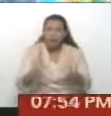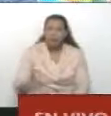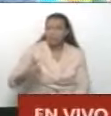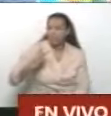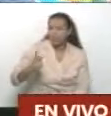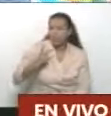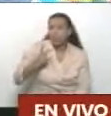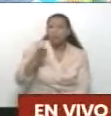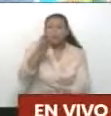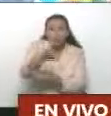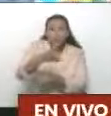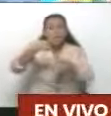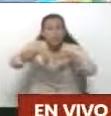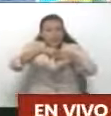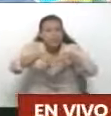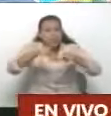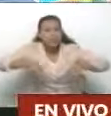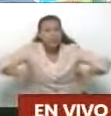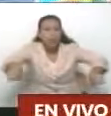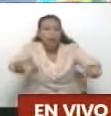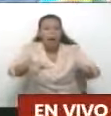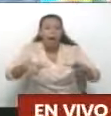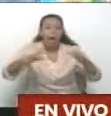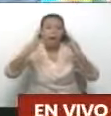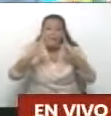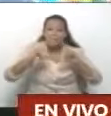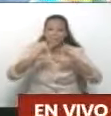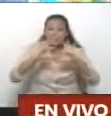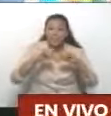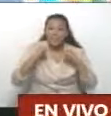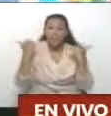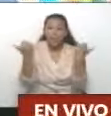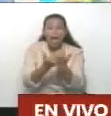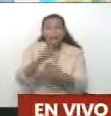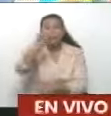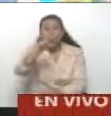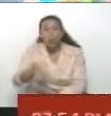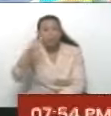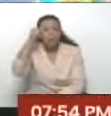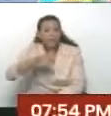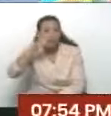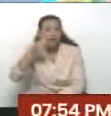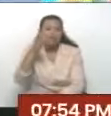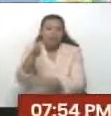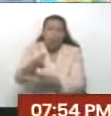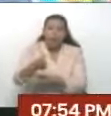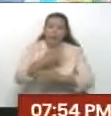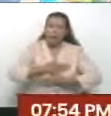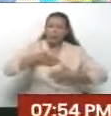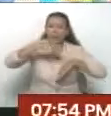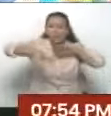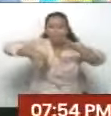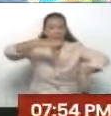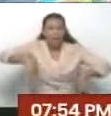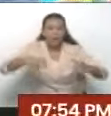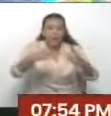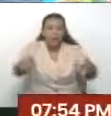que estuviesen los niños, le abrí la piscina para que todos los sábados fueran nuestros niños y se sintieran